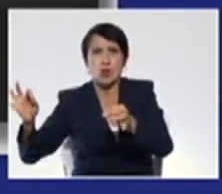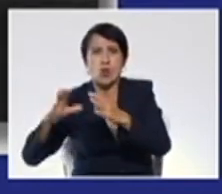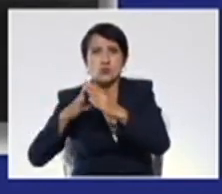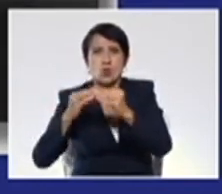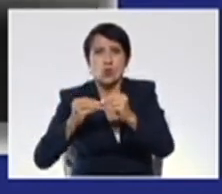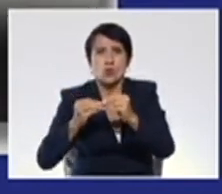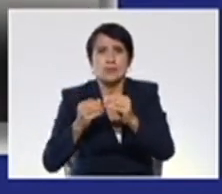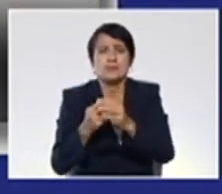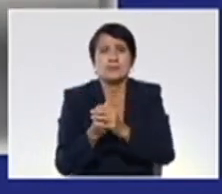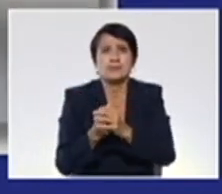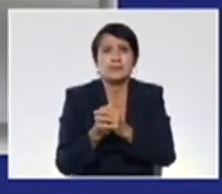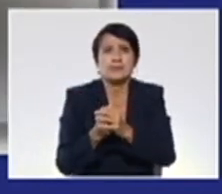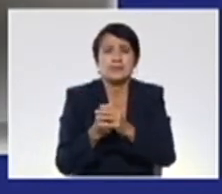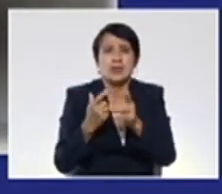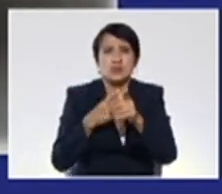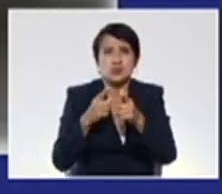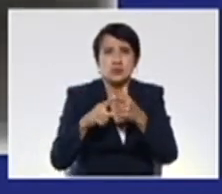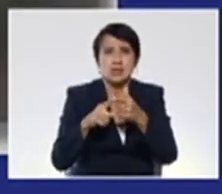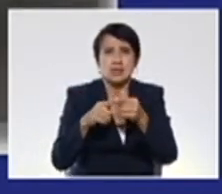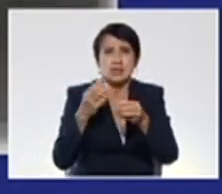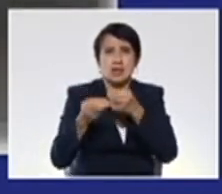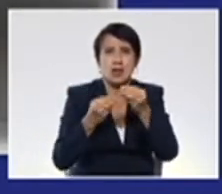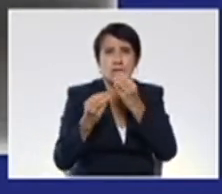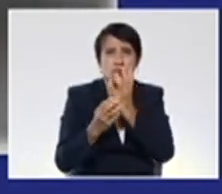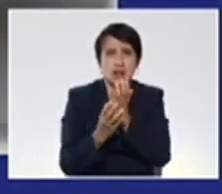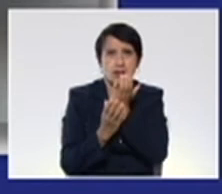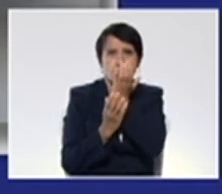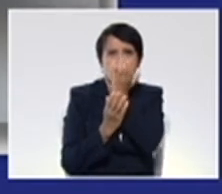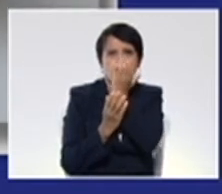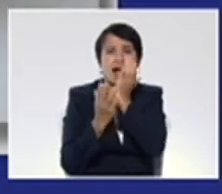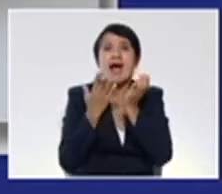nivel. En el otro extremo le ponemos una